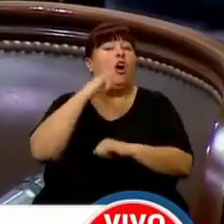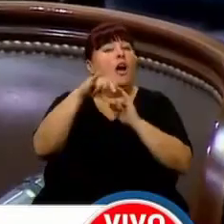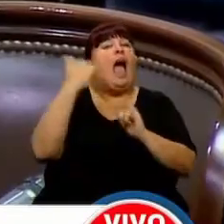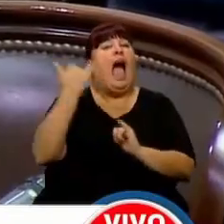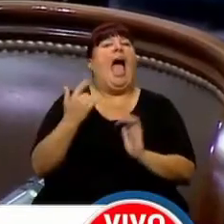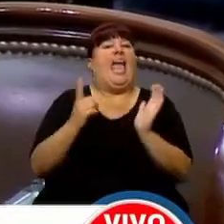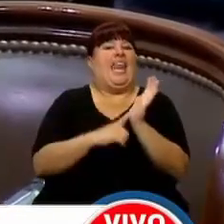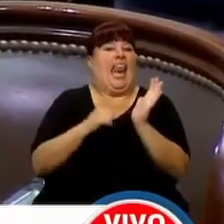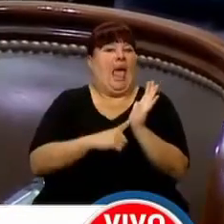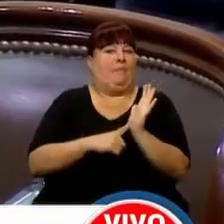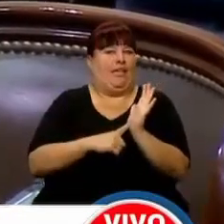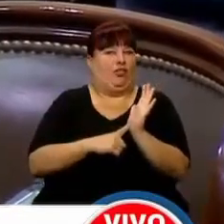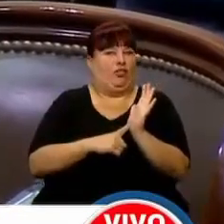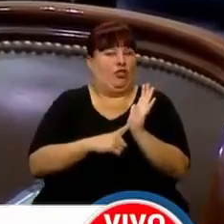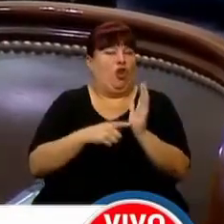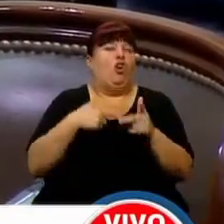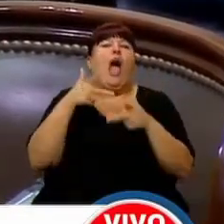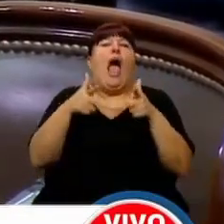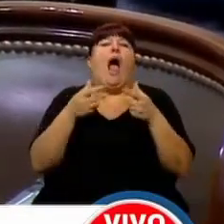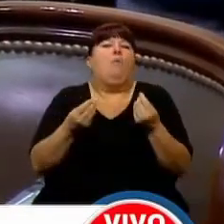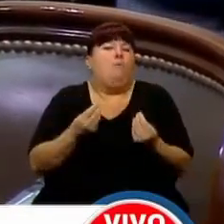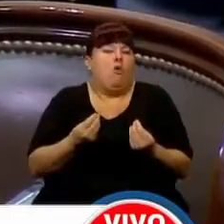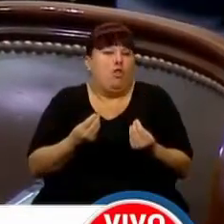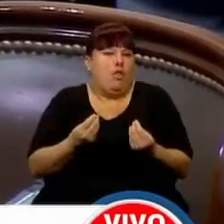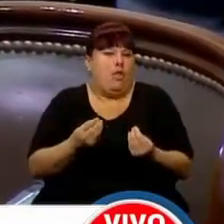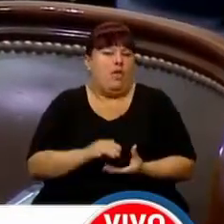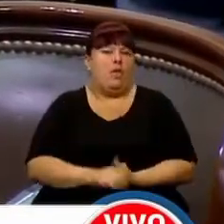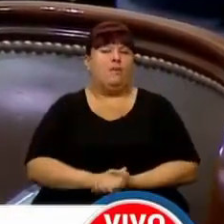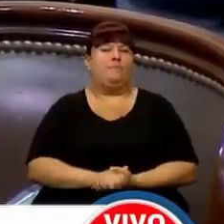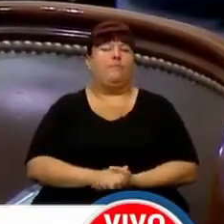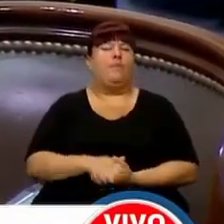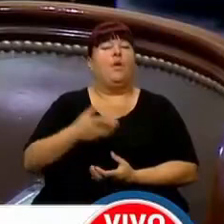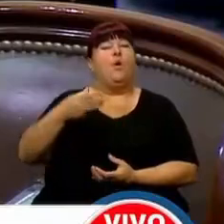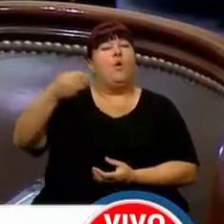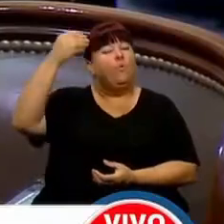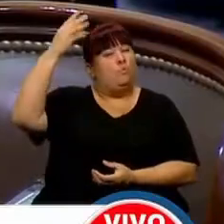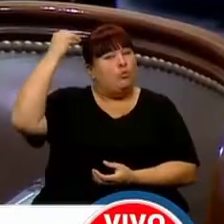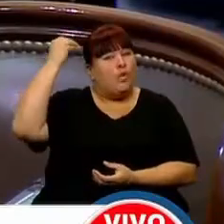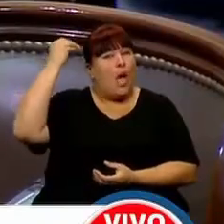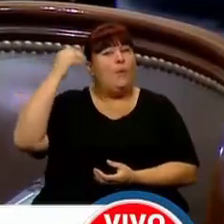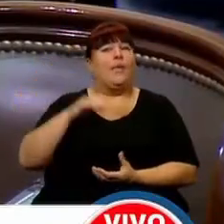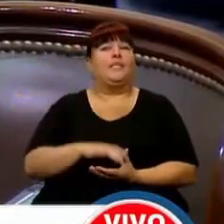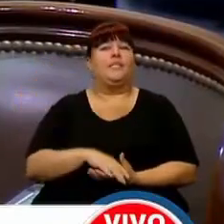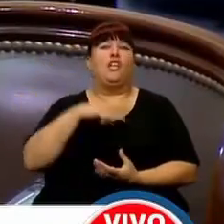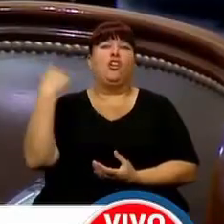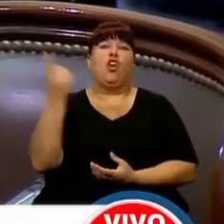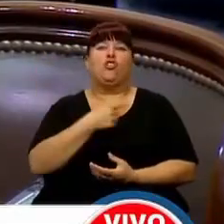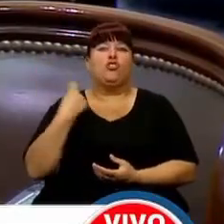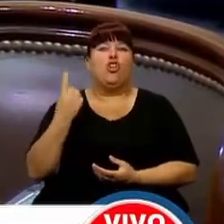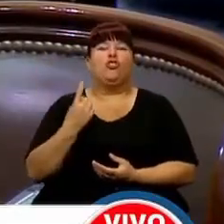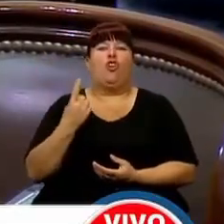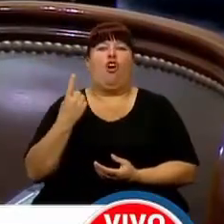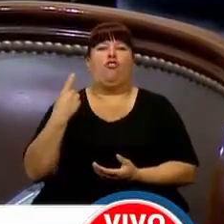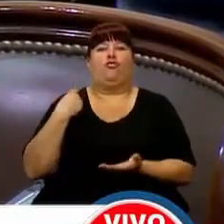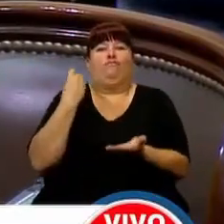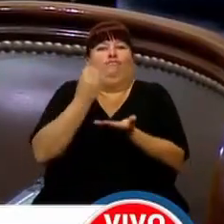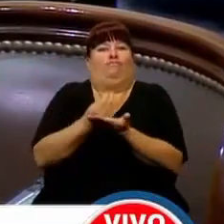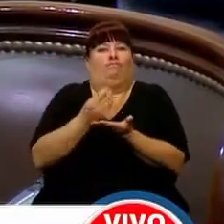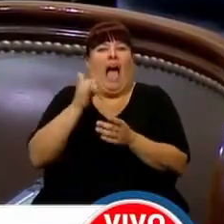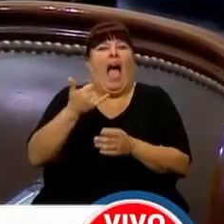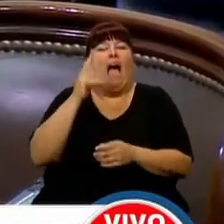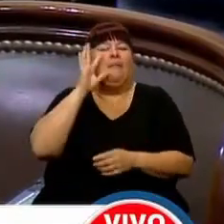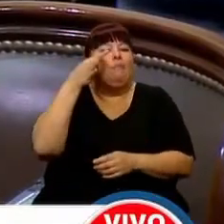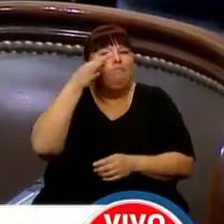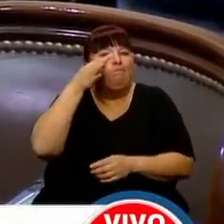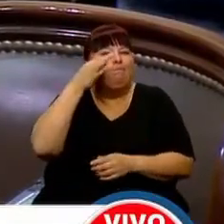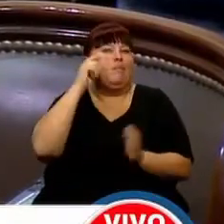un reglamento. Y lo hago porque muchas veces somos protagonistas de la